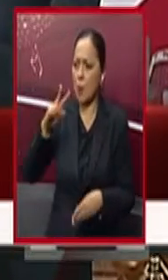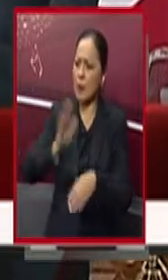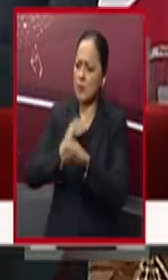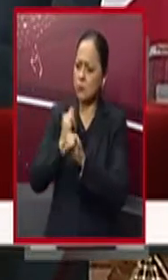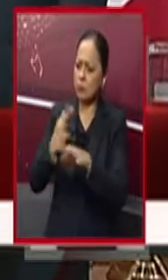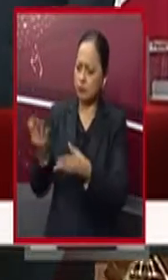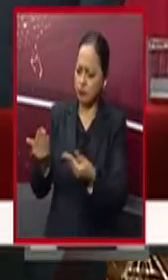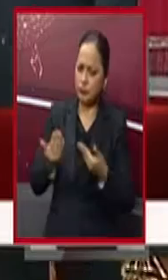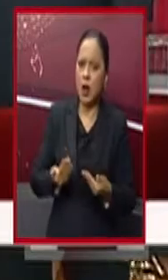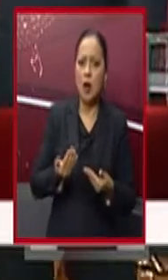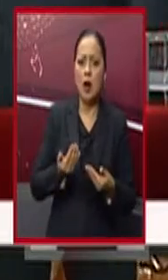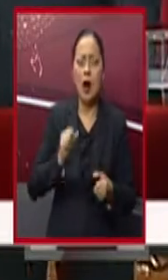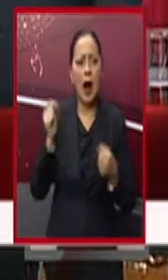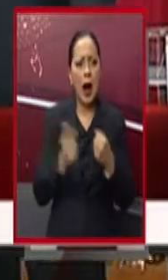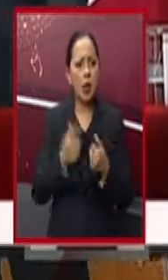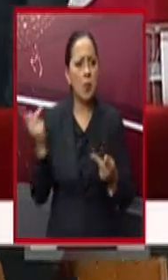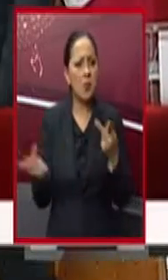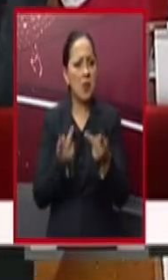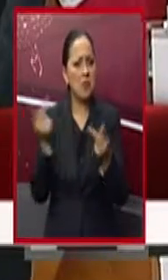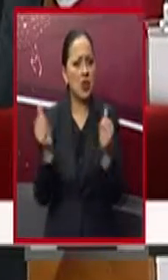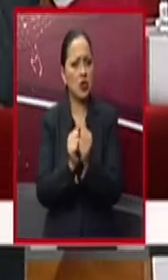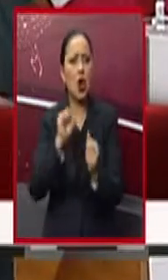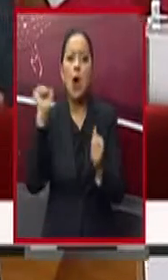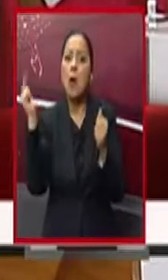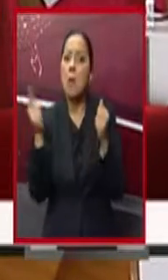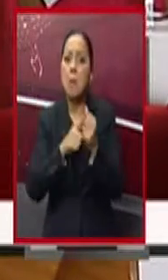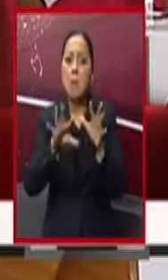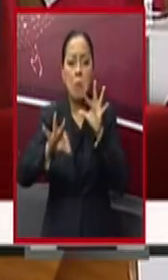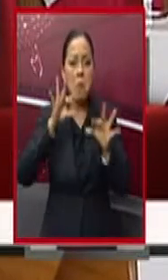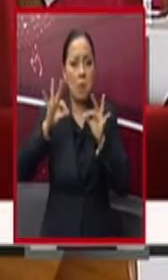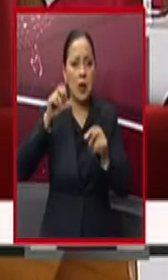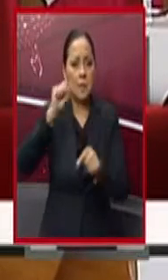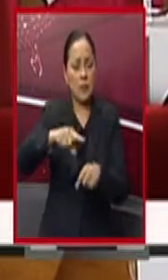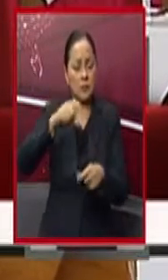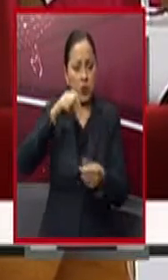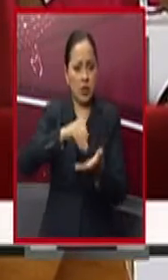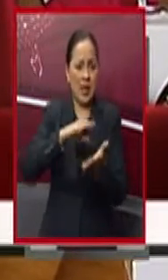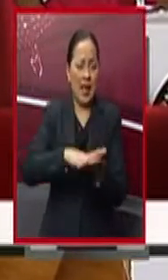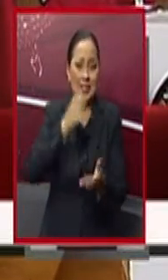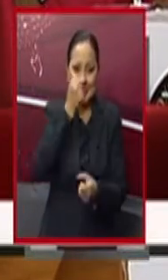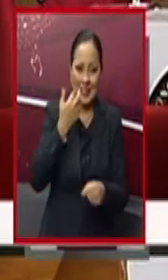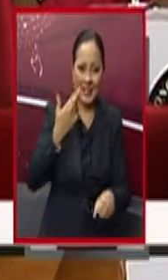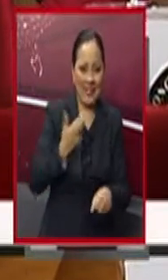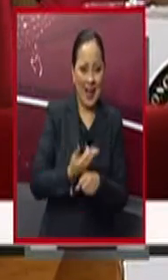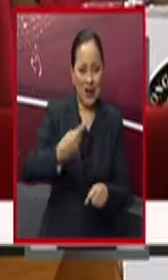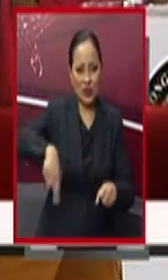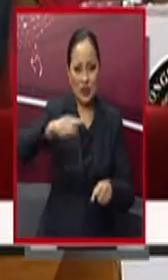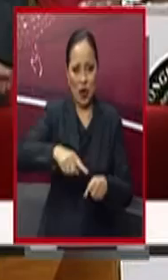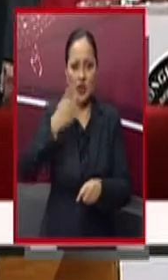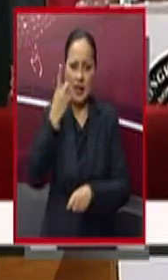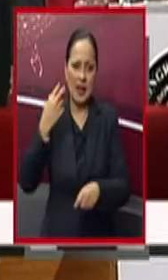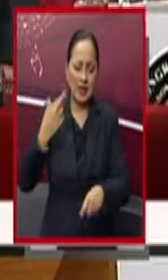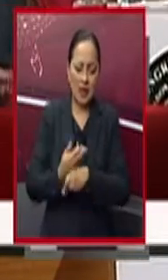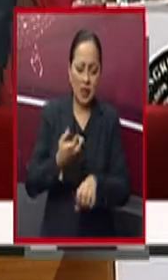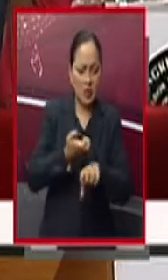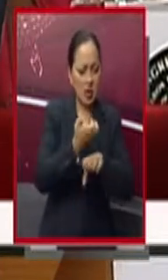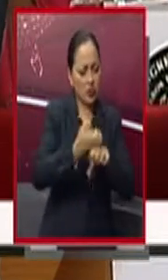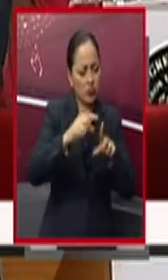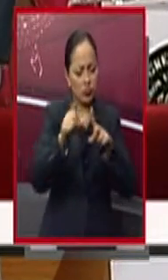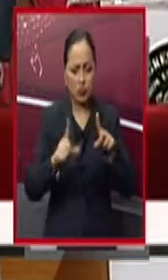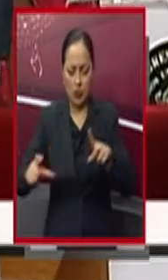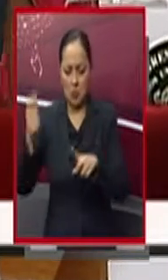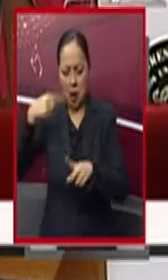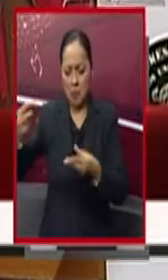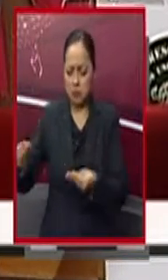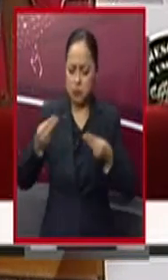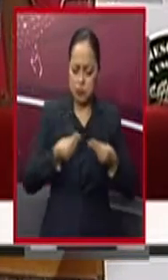información mediante preguntas parlamentarias o, si así lo determinan, citar a los secretarios de Estado y a los directores de las entidades